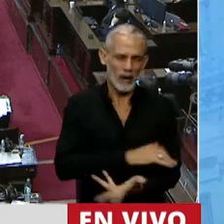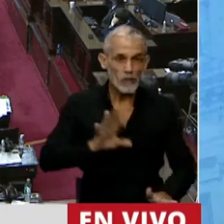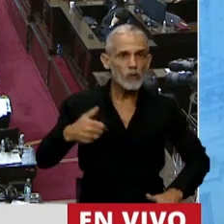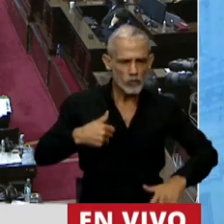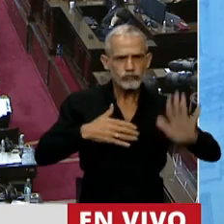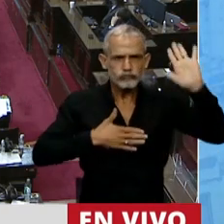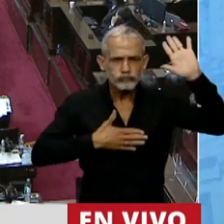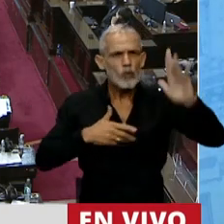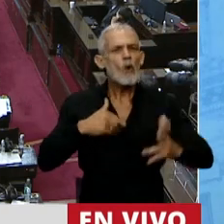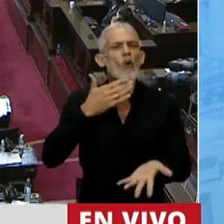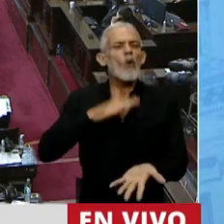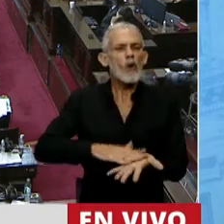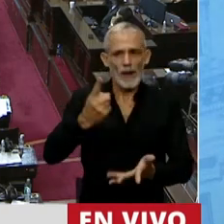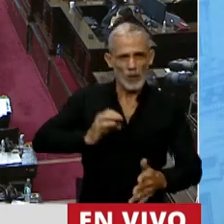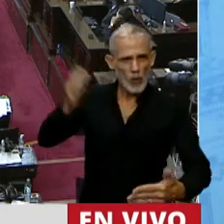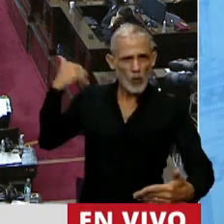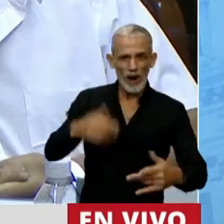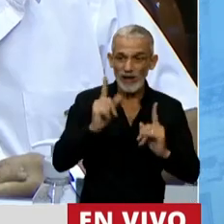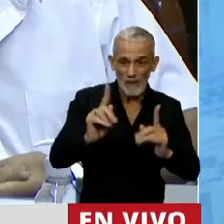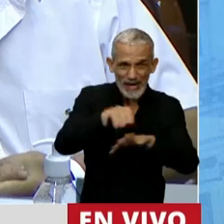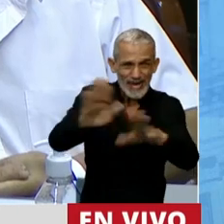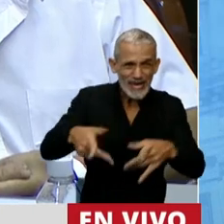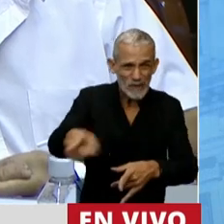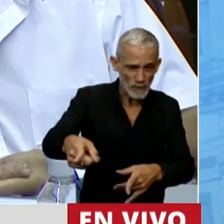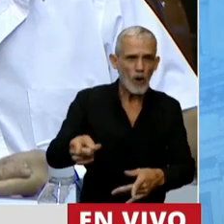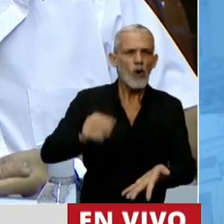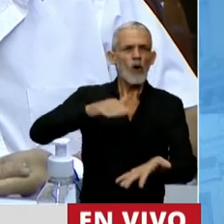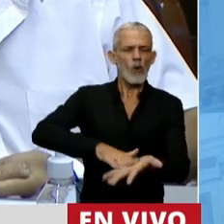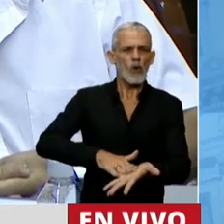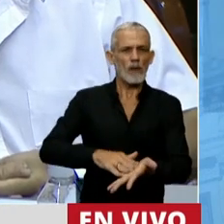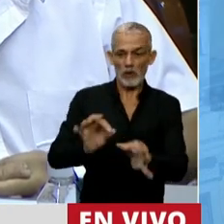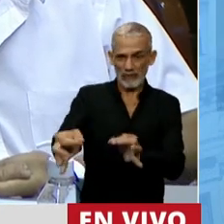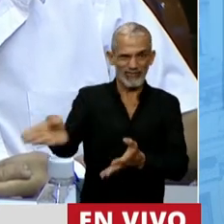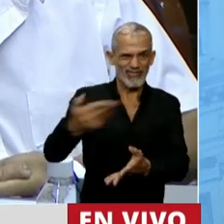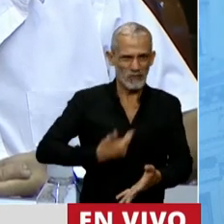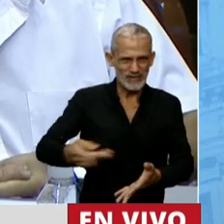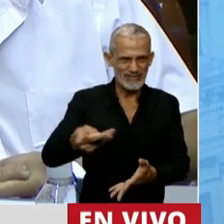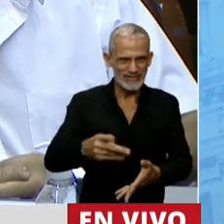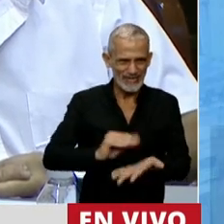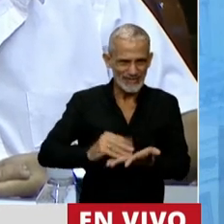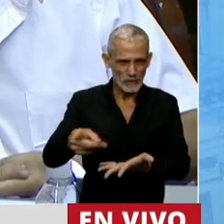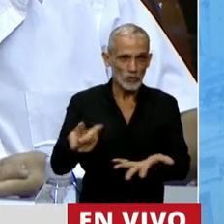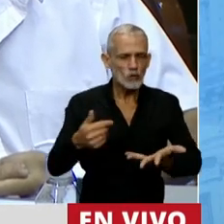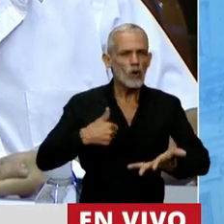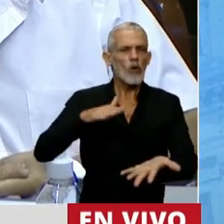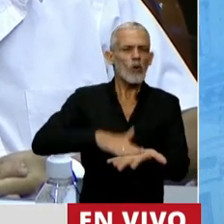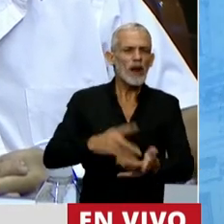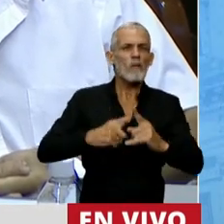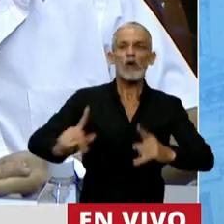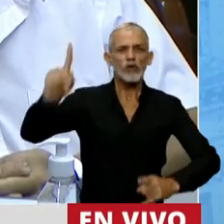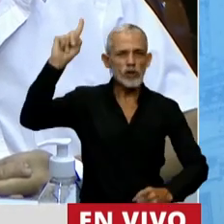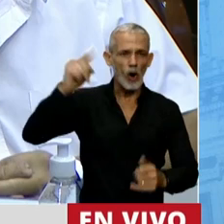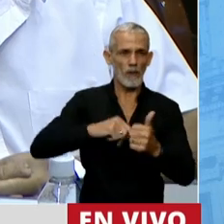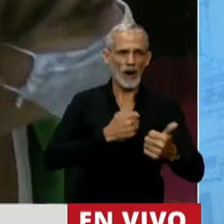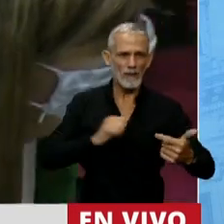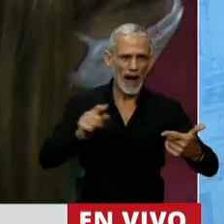mi juramento de hace un año ahí en ese mismo lugar, a pocos metros donde está usted, donde juré por Dios,